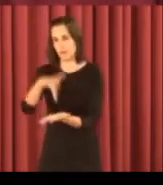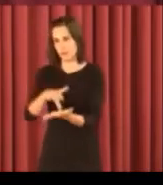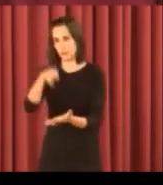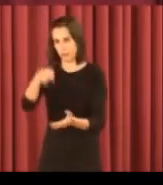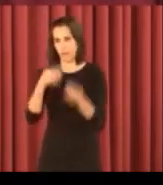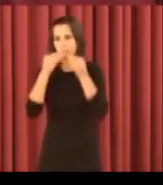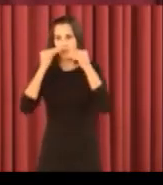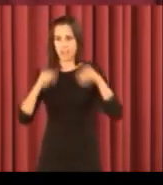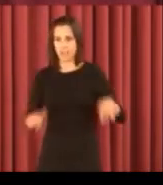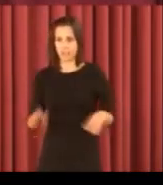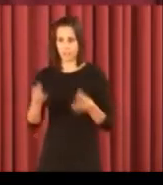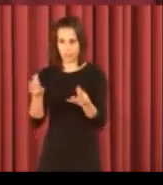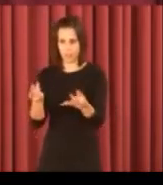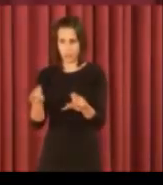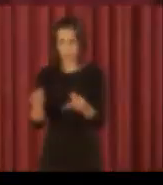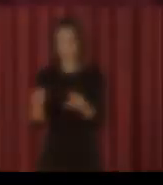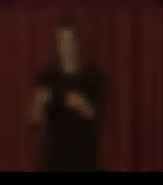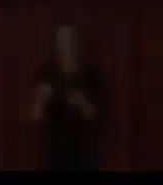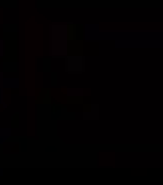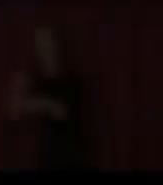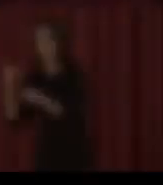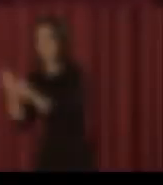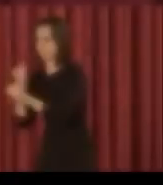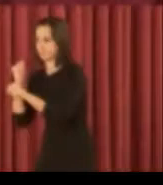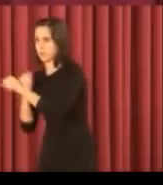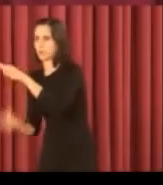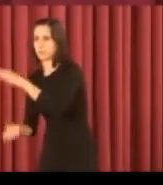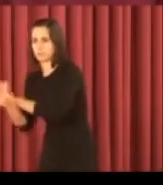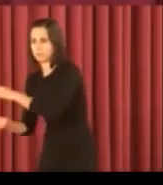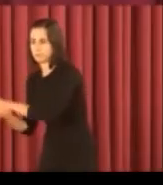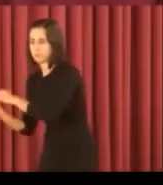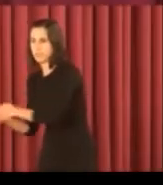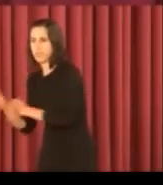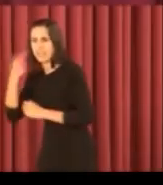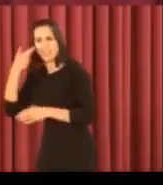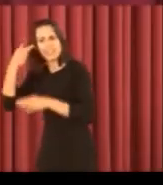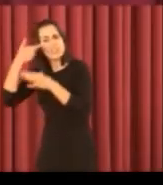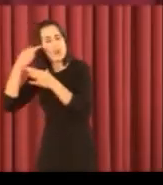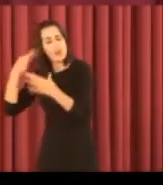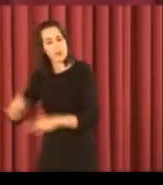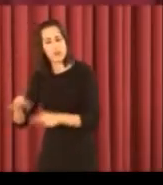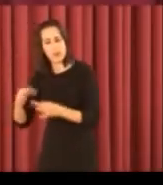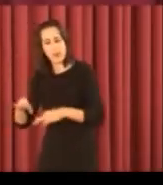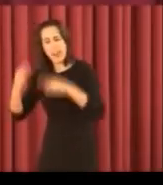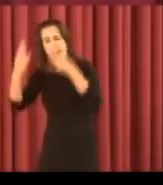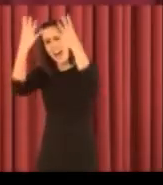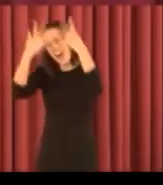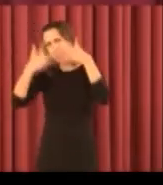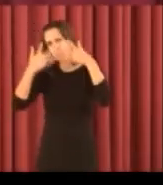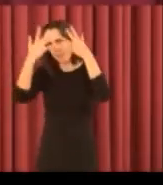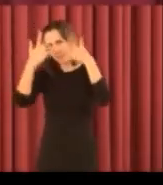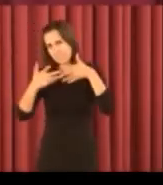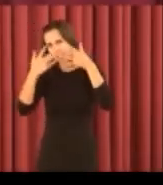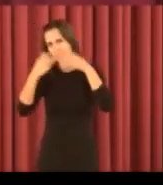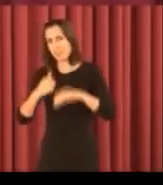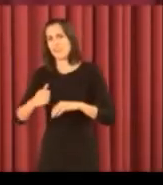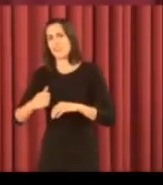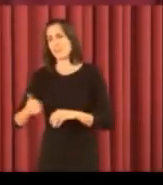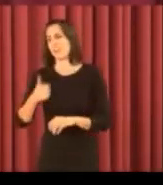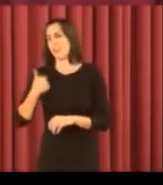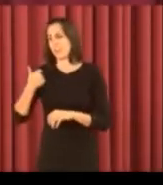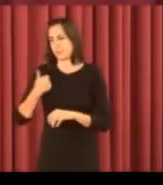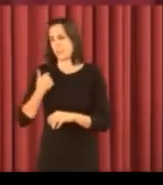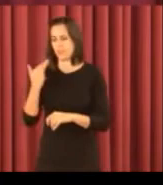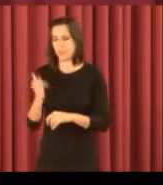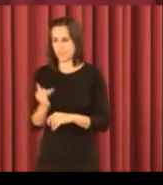joven, muy preparada y, sobre todo, mi colega me dijo que lo normal era ver administraciones con deudas, déficits, y me pidió